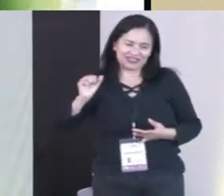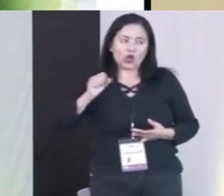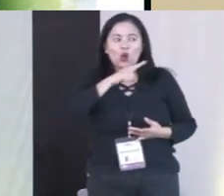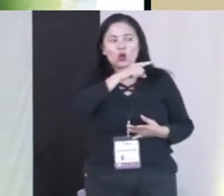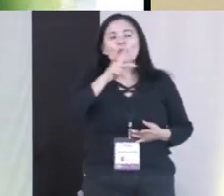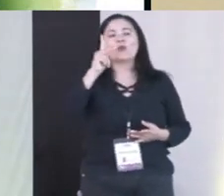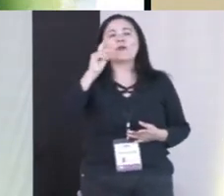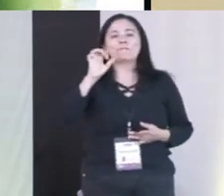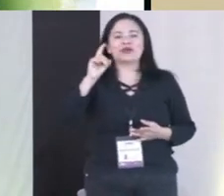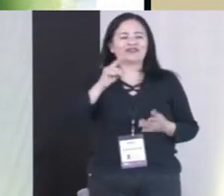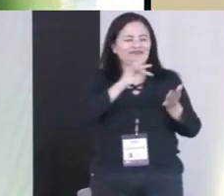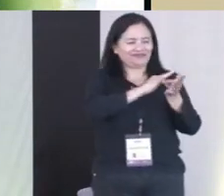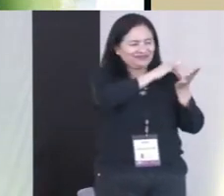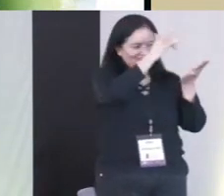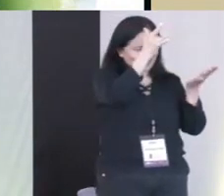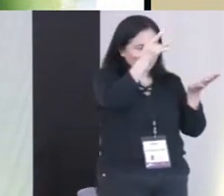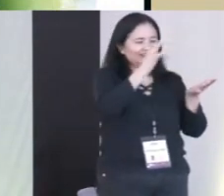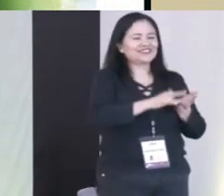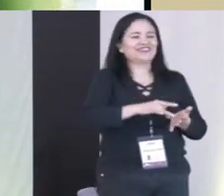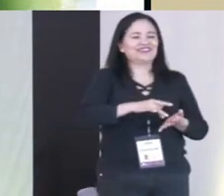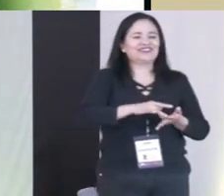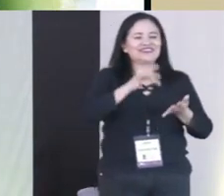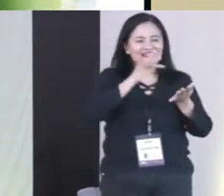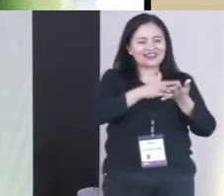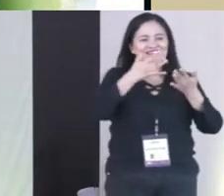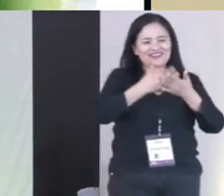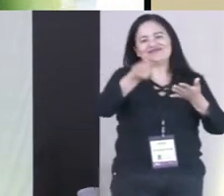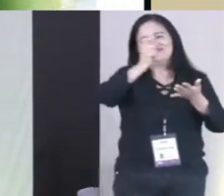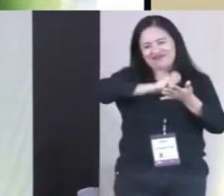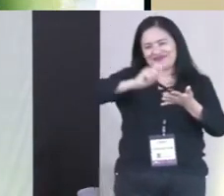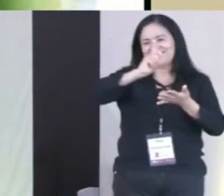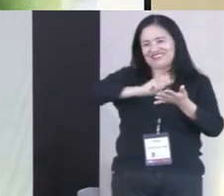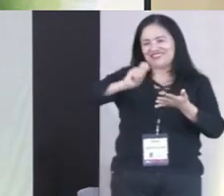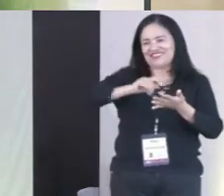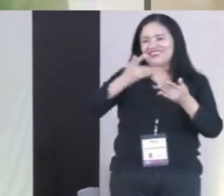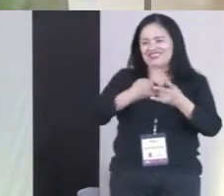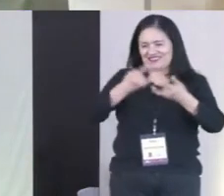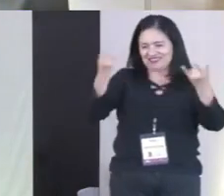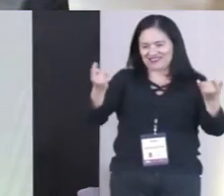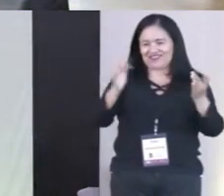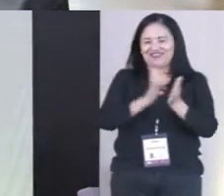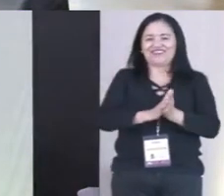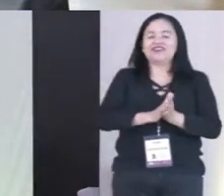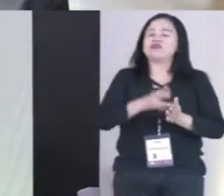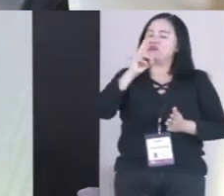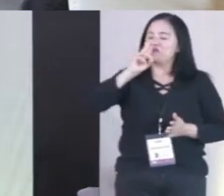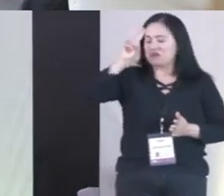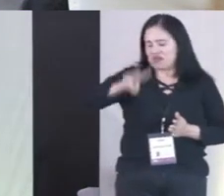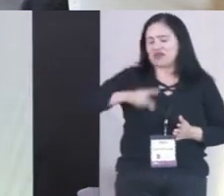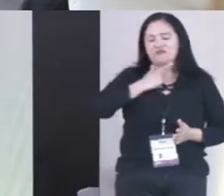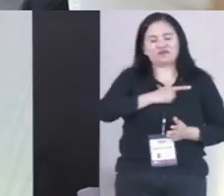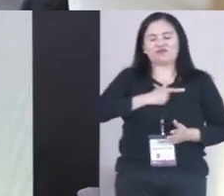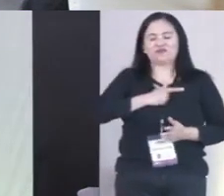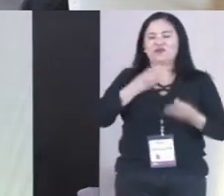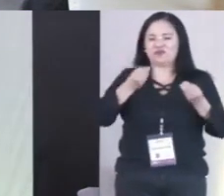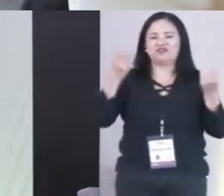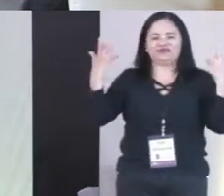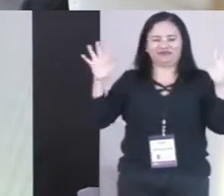yo le quiero agradecer a Pedro que nos haya escrito esta novela, que a mí me parece verdaderamente